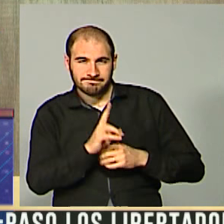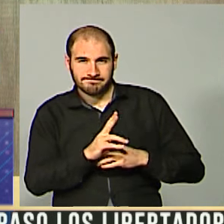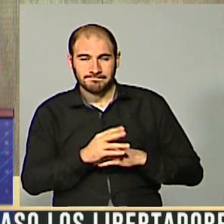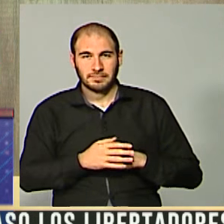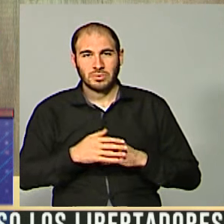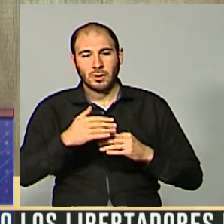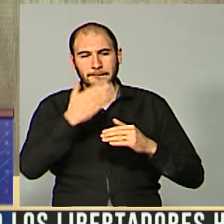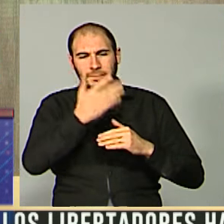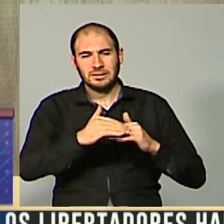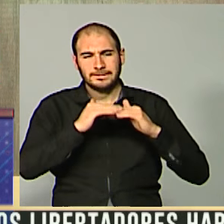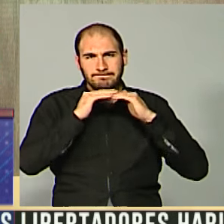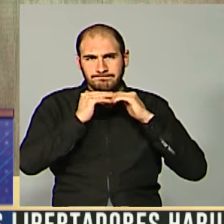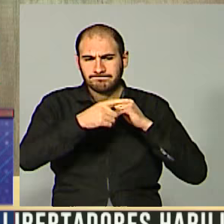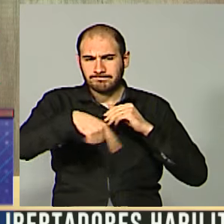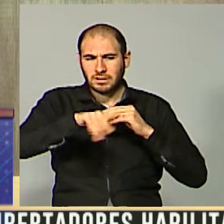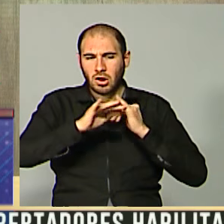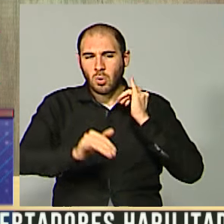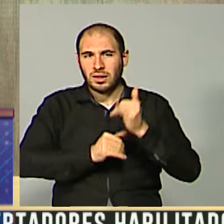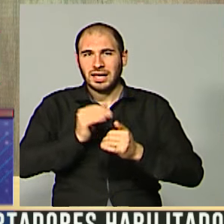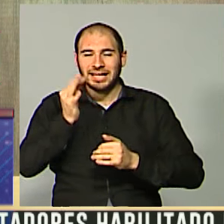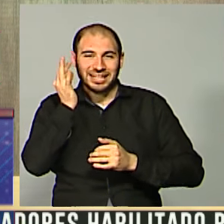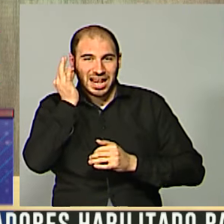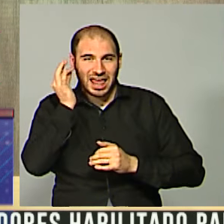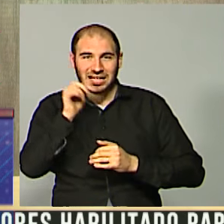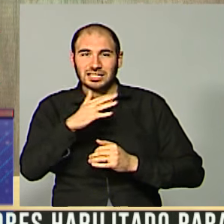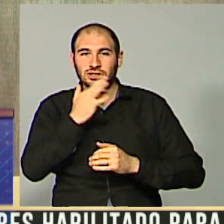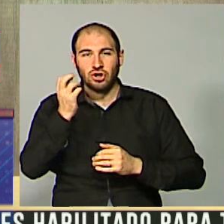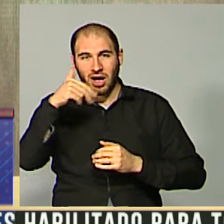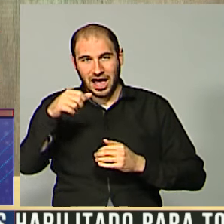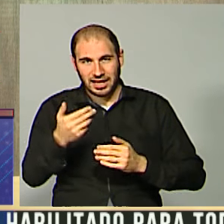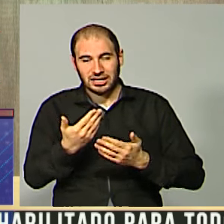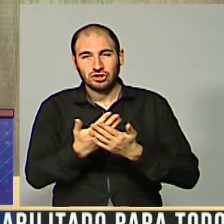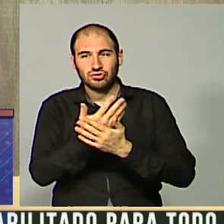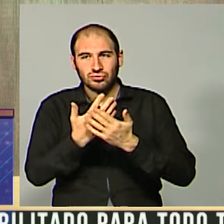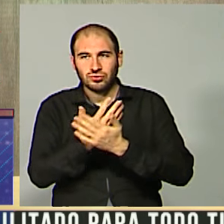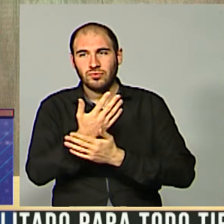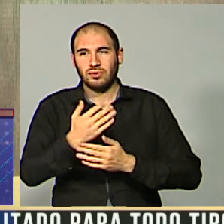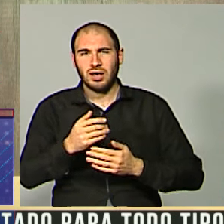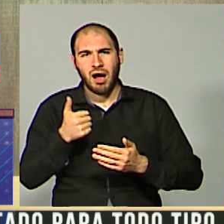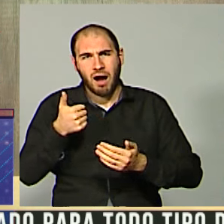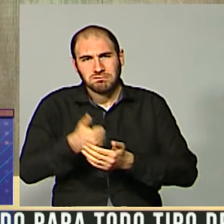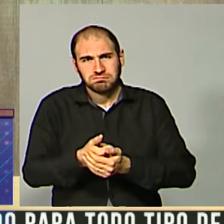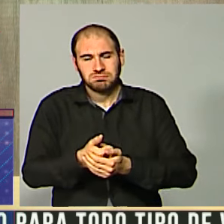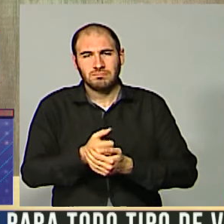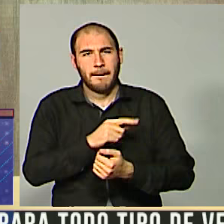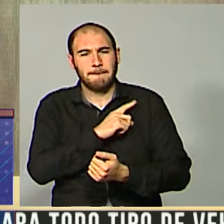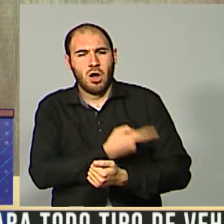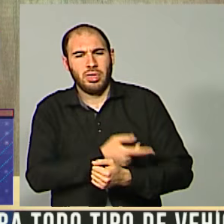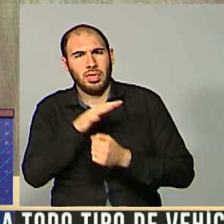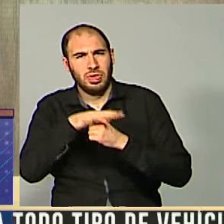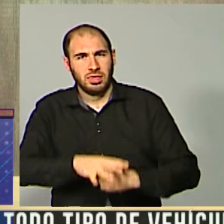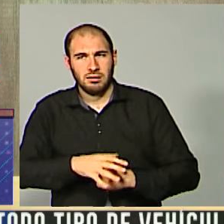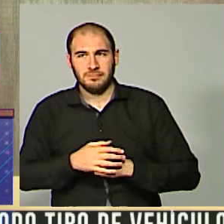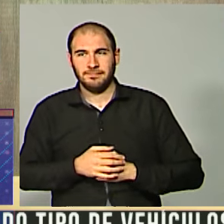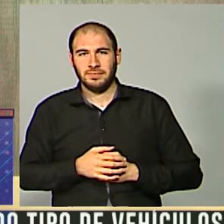que tuvo el público de decir, esa niña, esa Joana que sufre el abuso y el poder,